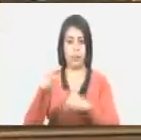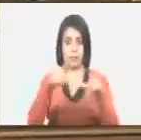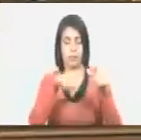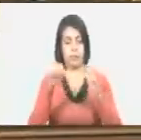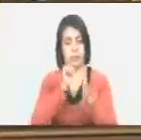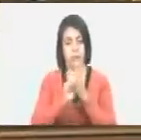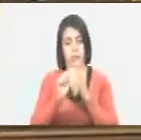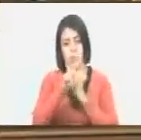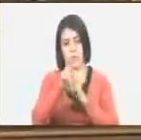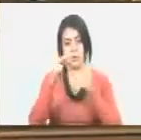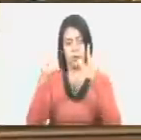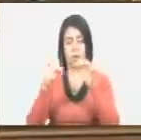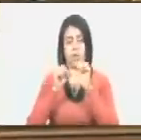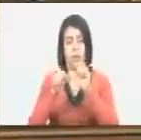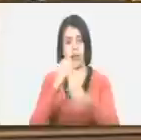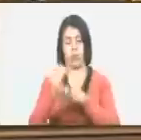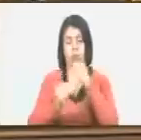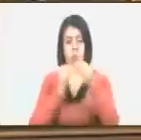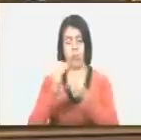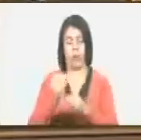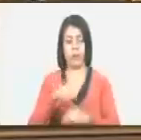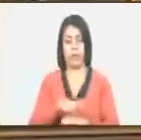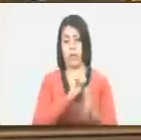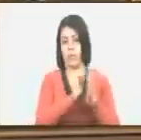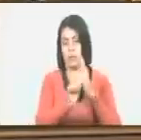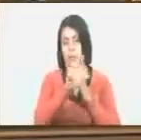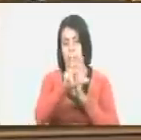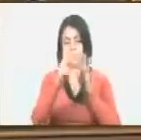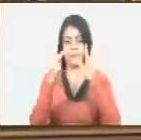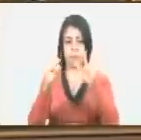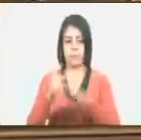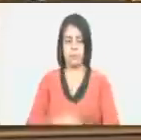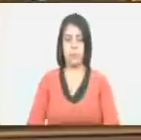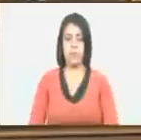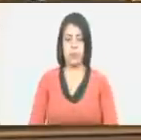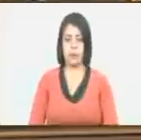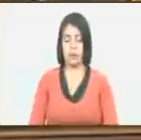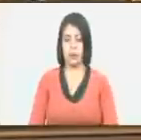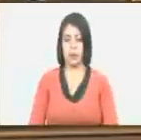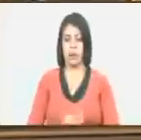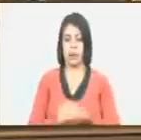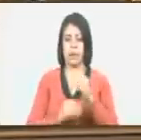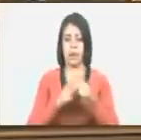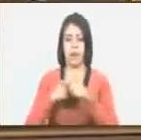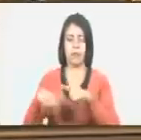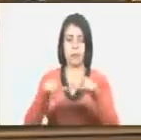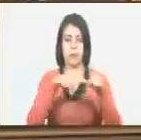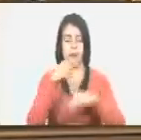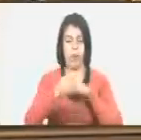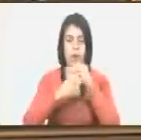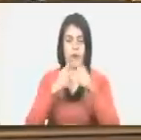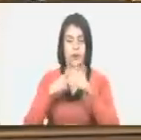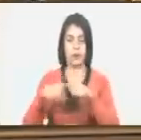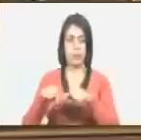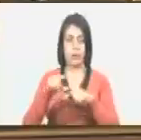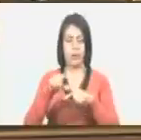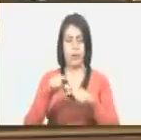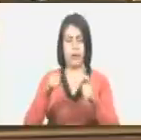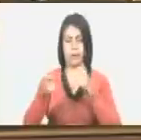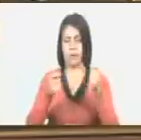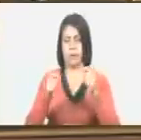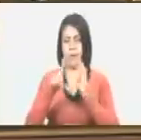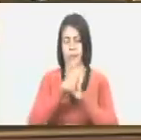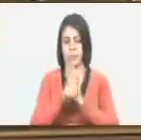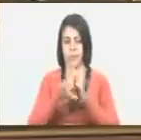del artículo 37, quedando redactado de la siguiente manera. Artículo 37. En el procedimiento de extinción de dominio,